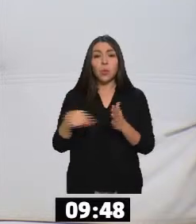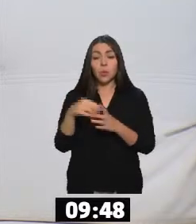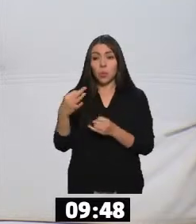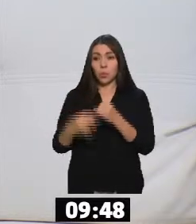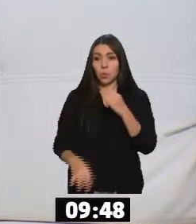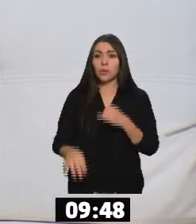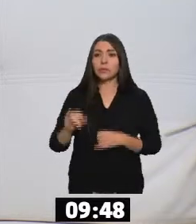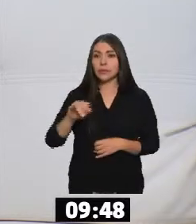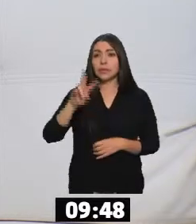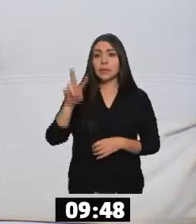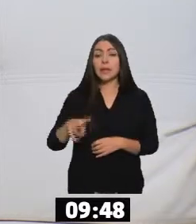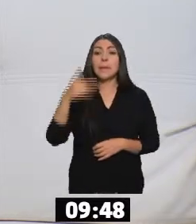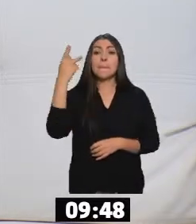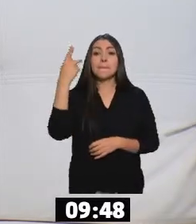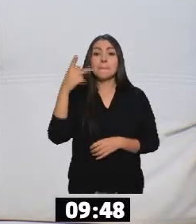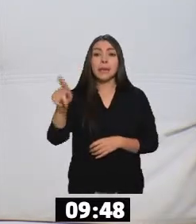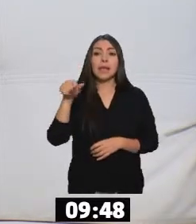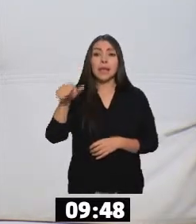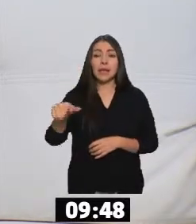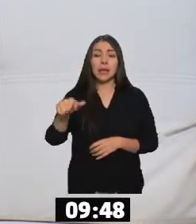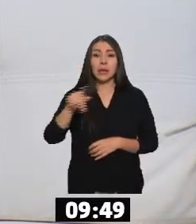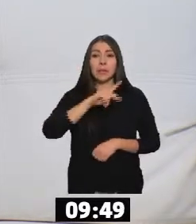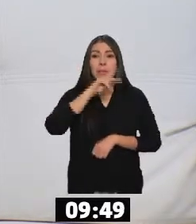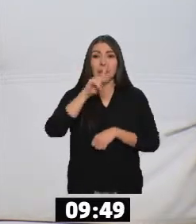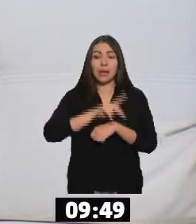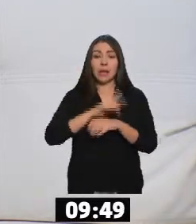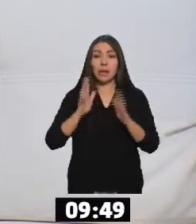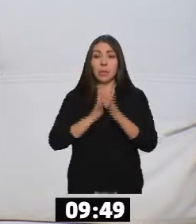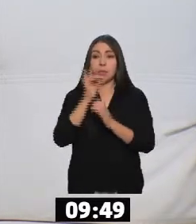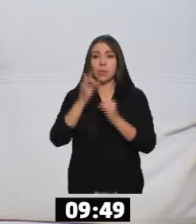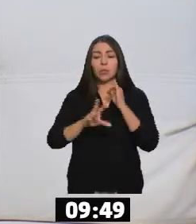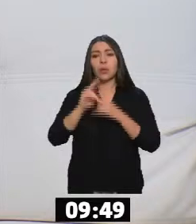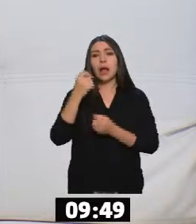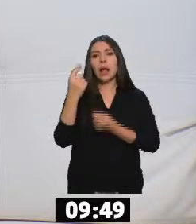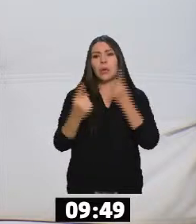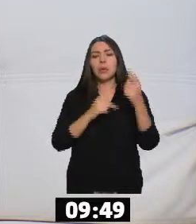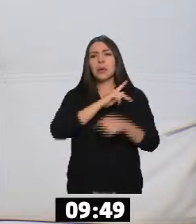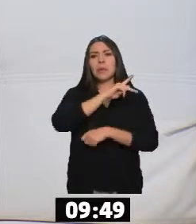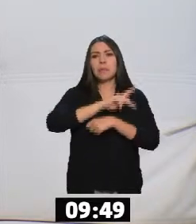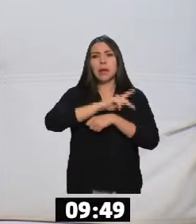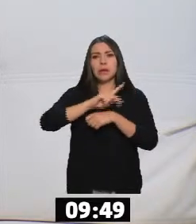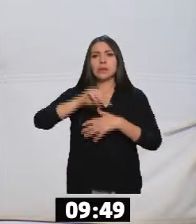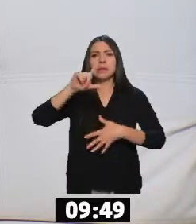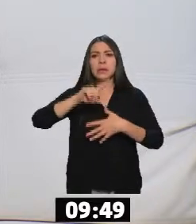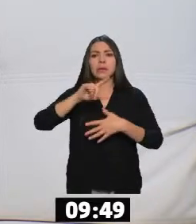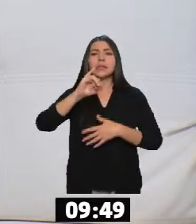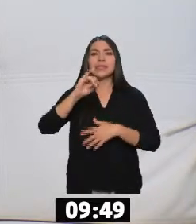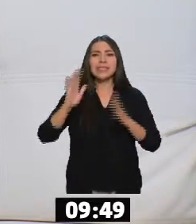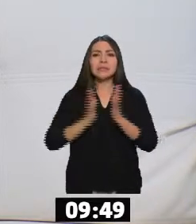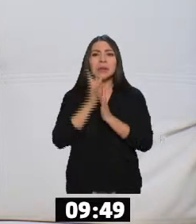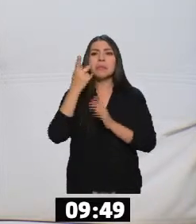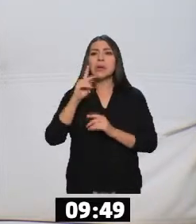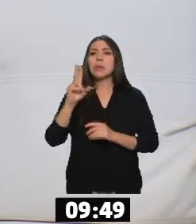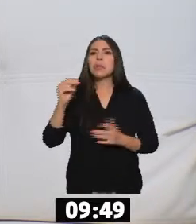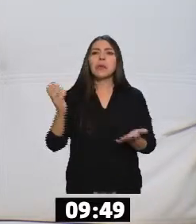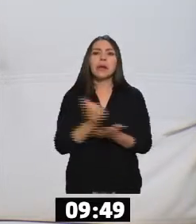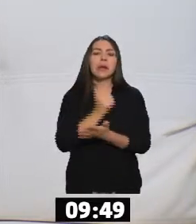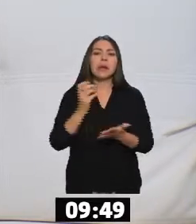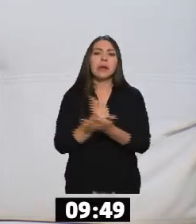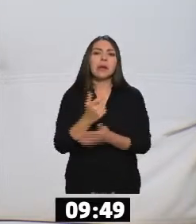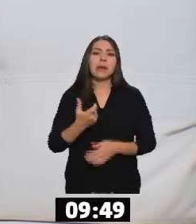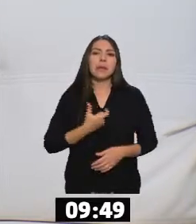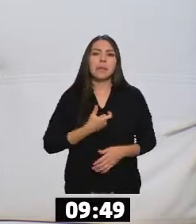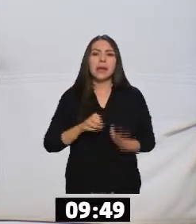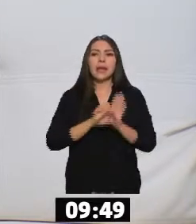que participó, no es el último país que participó, hay muchos países de Latinoamérica que participan y ni siquiera obtuvieron medallas, ¿no? Sí, Entonces, Ecuador, que estuvo